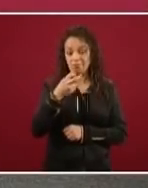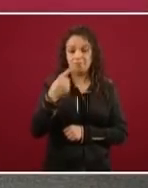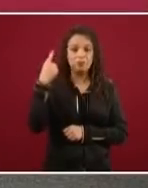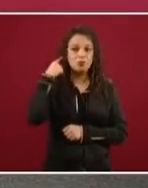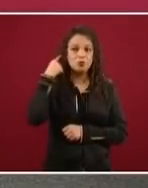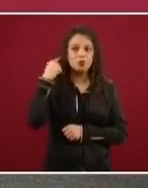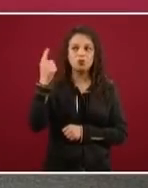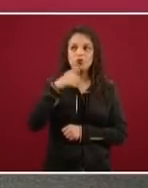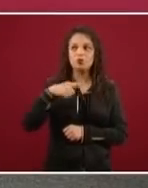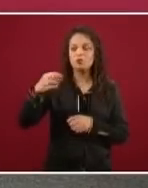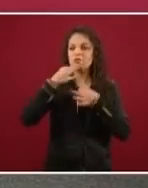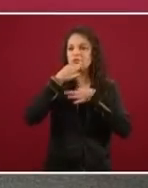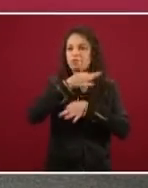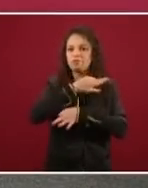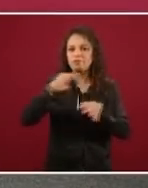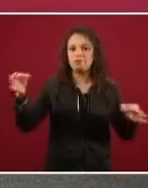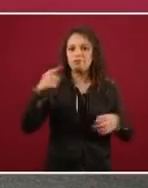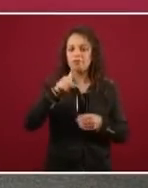corrupción